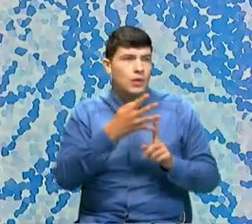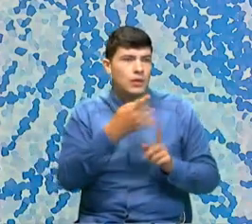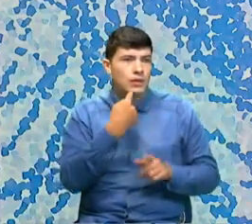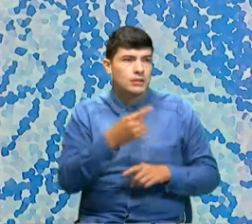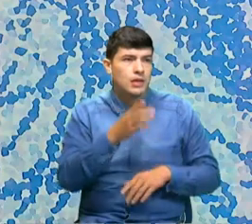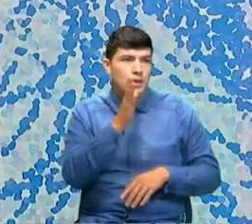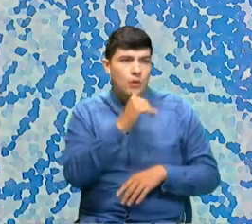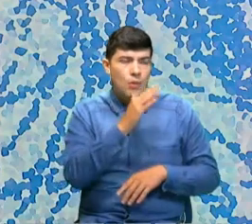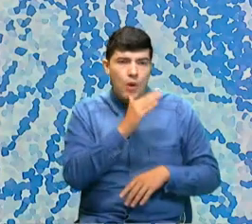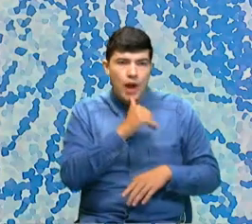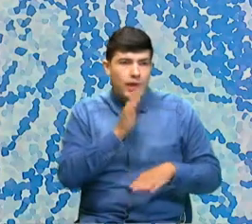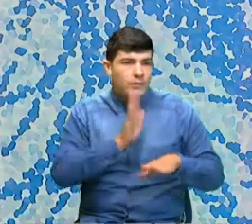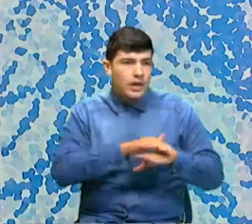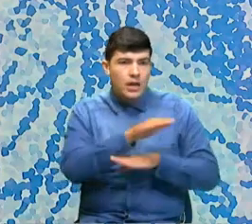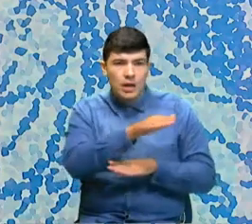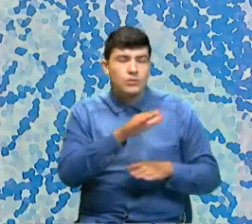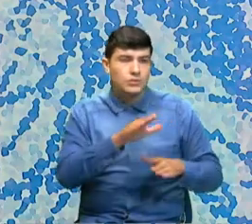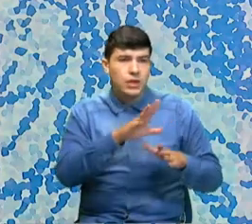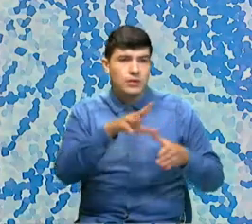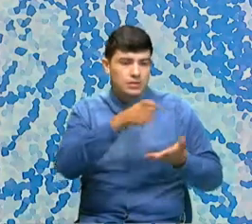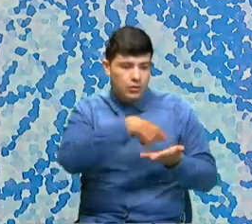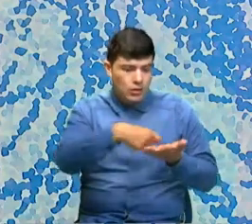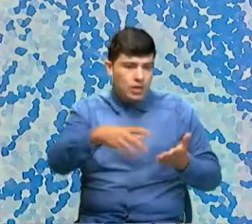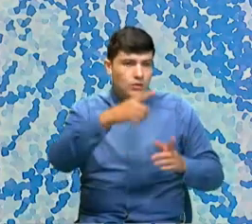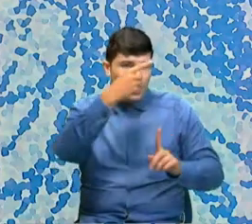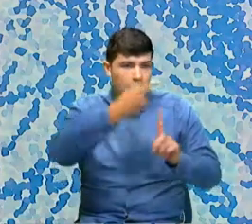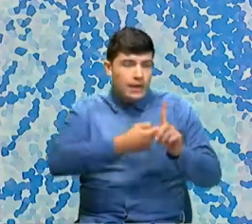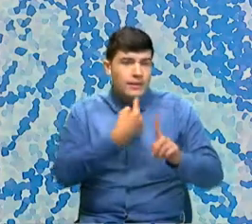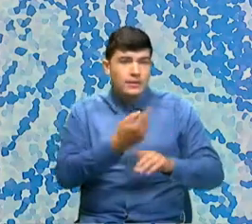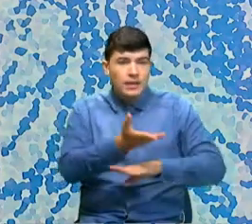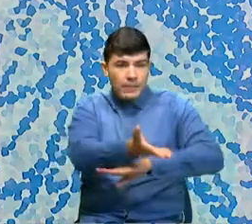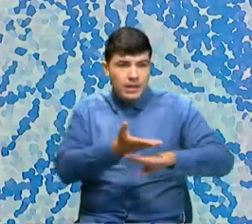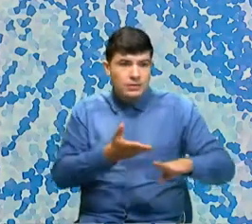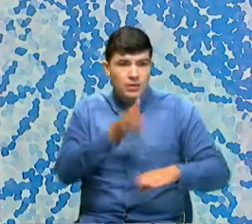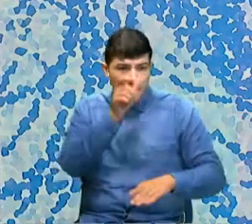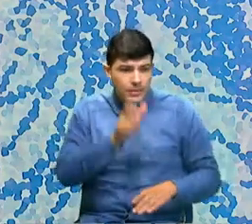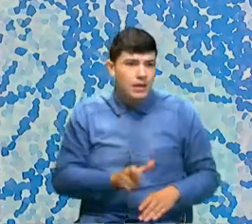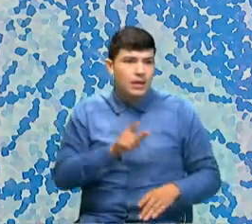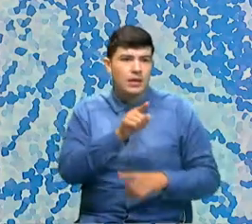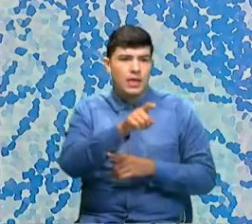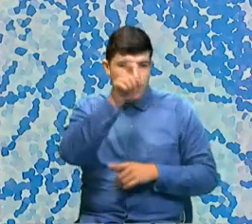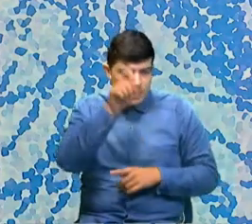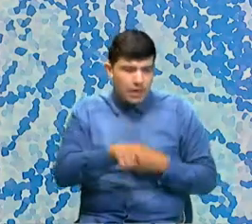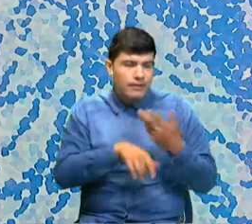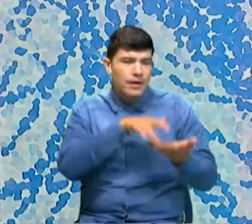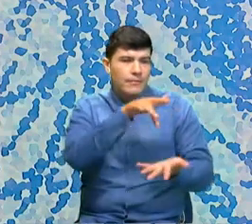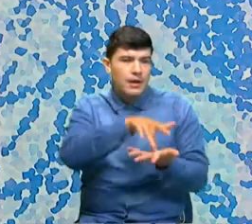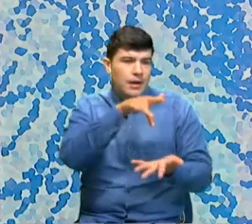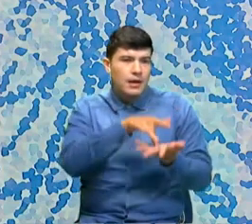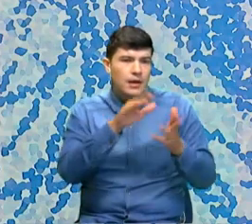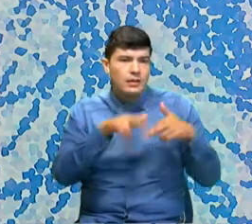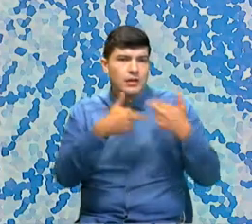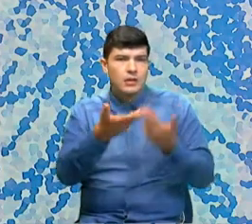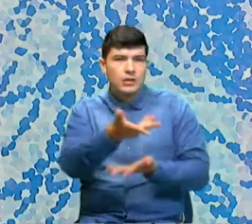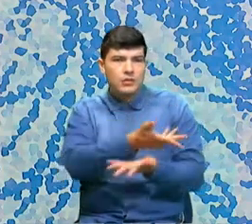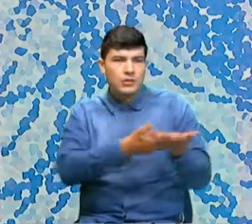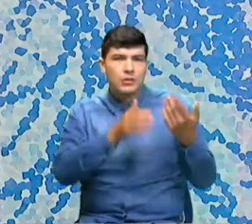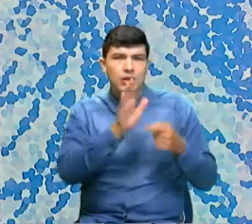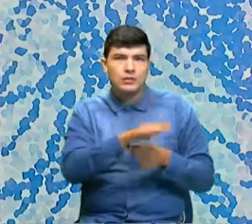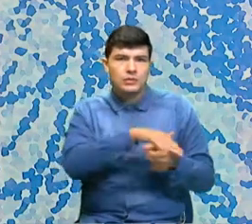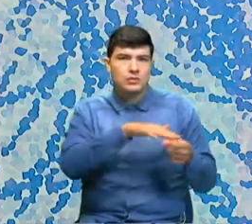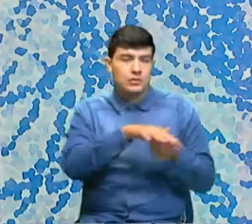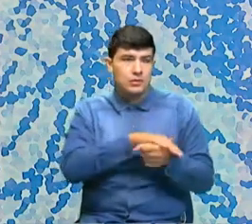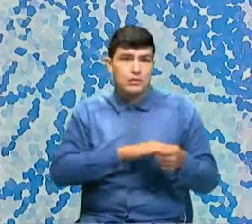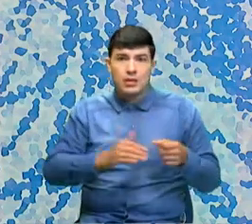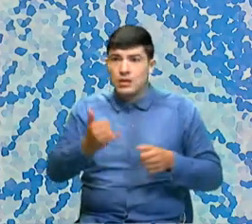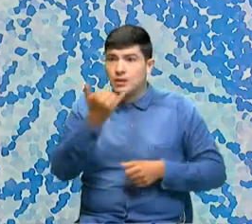efecto vinculante en el contrato de arriendo donde exija que la persona es la que tiene que asistir en esta situación. Lo